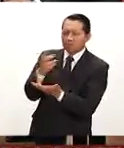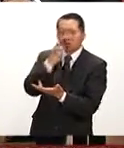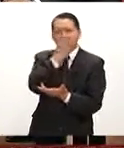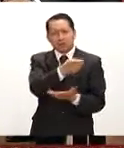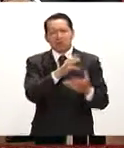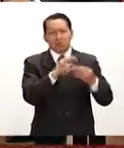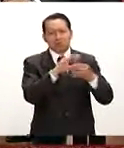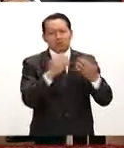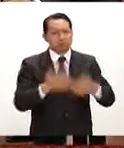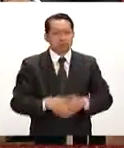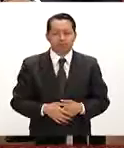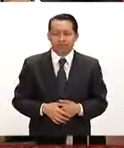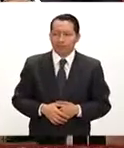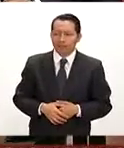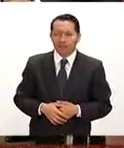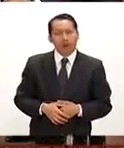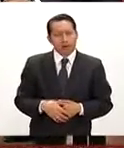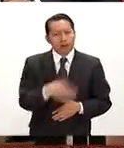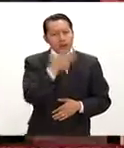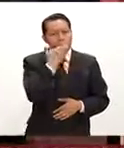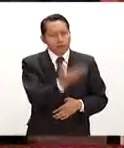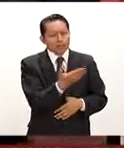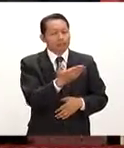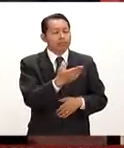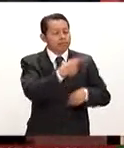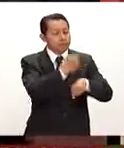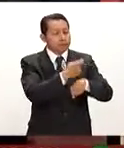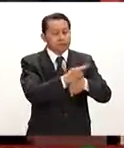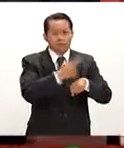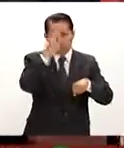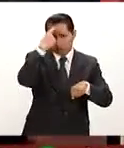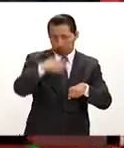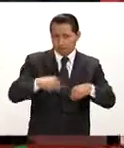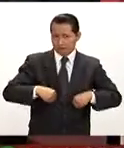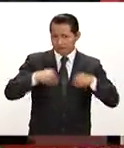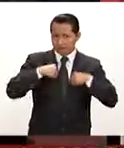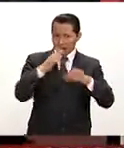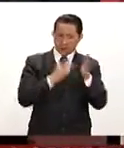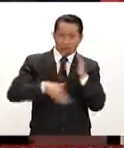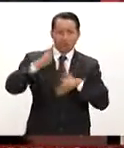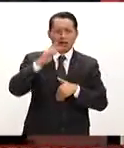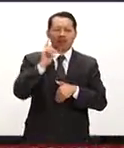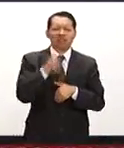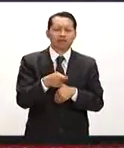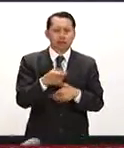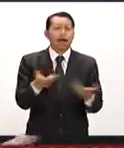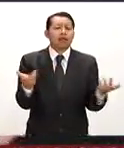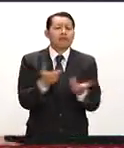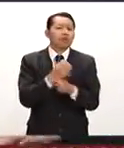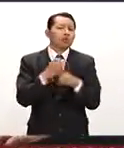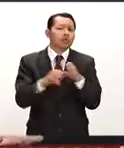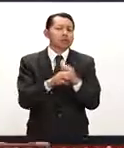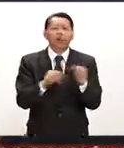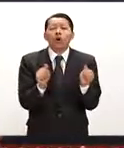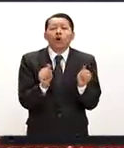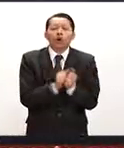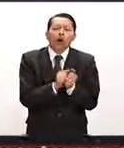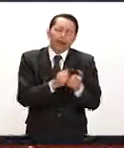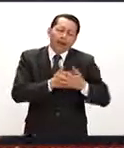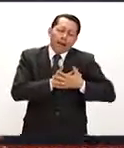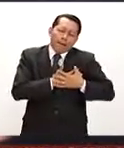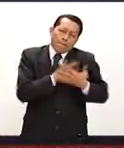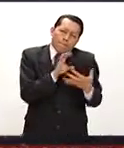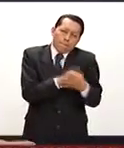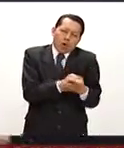padres? Bueno, primero, que para triunfar en la vida hay que hacer las cosas con pasión. No podemos obligar